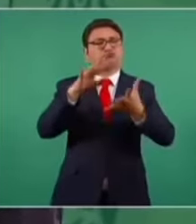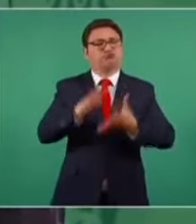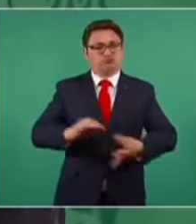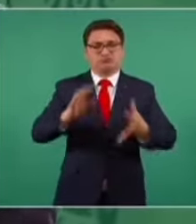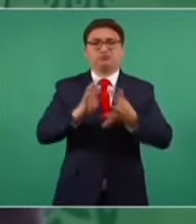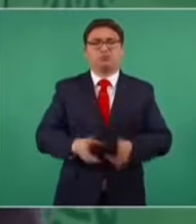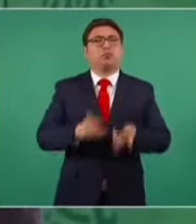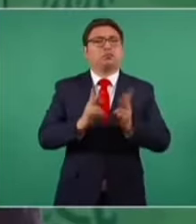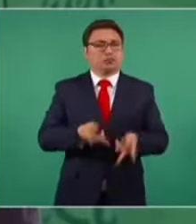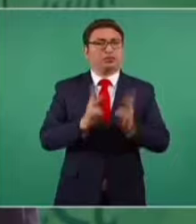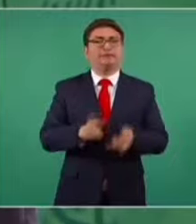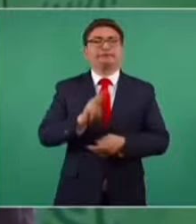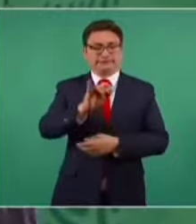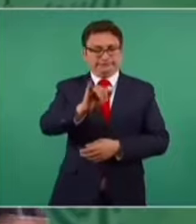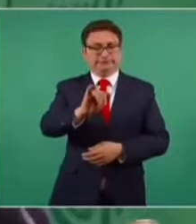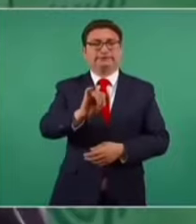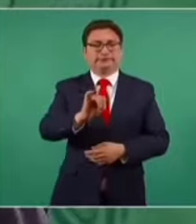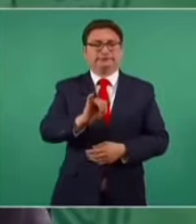porque